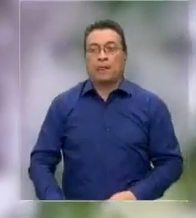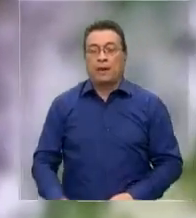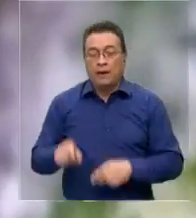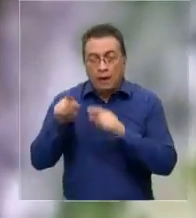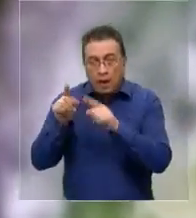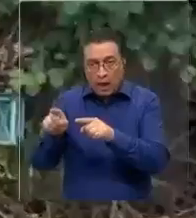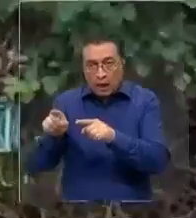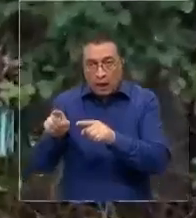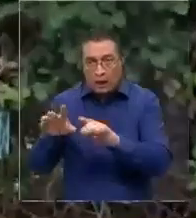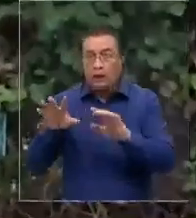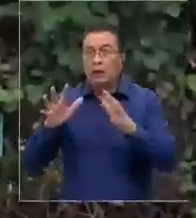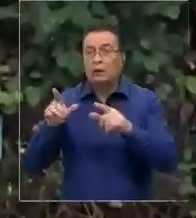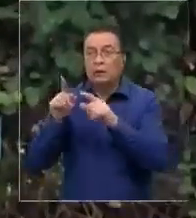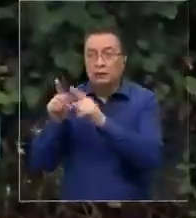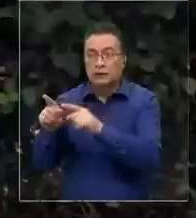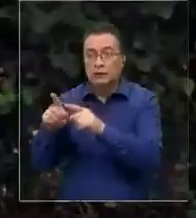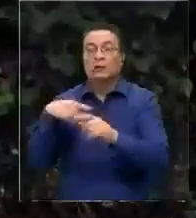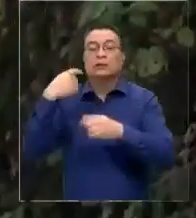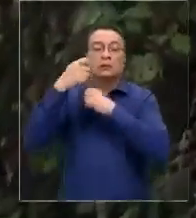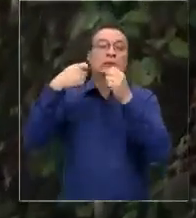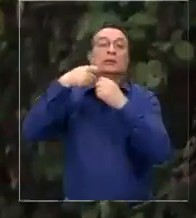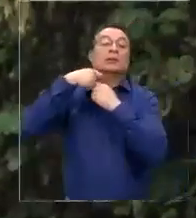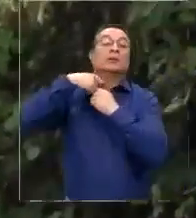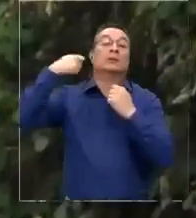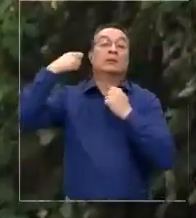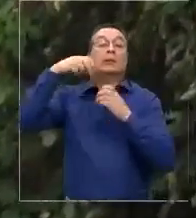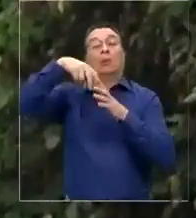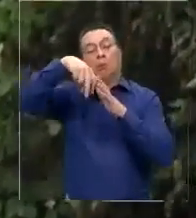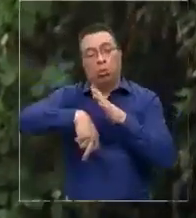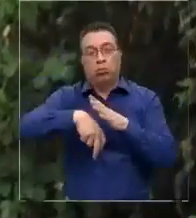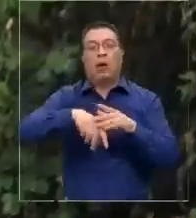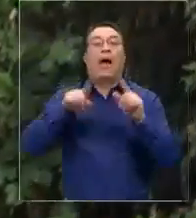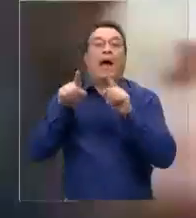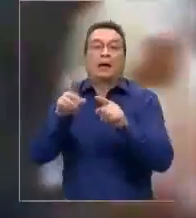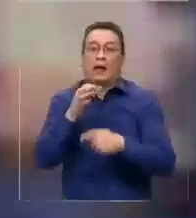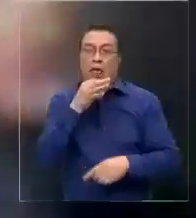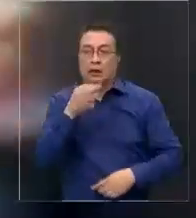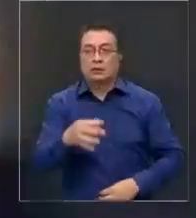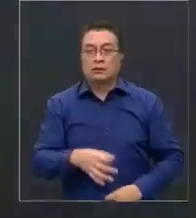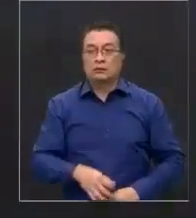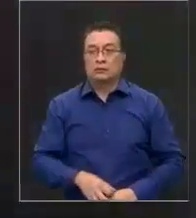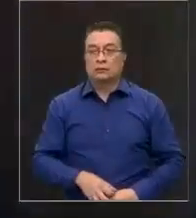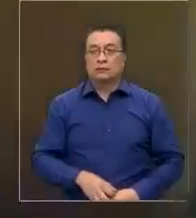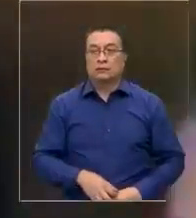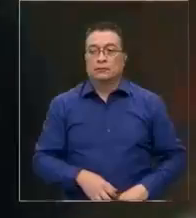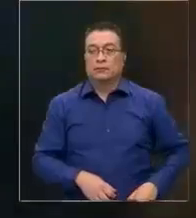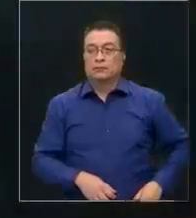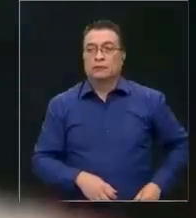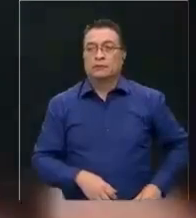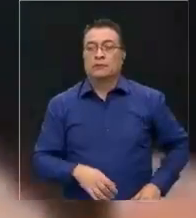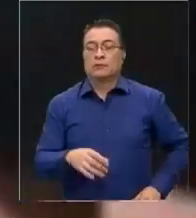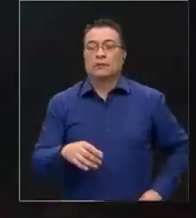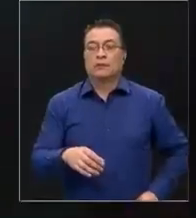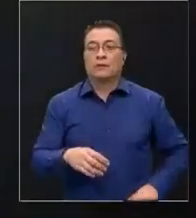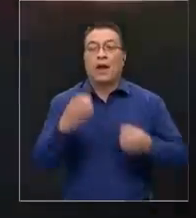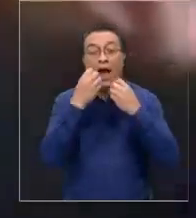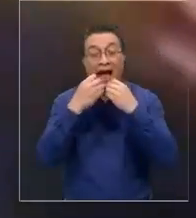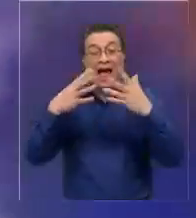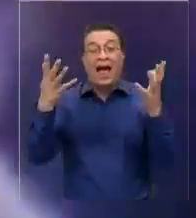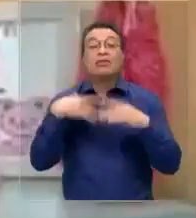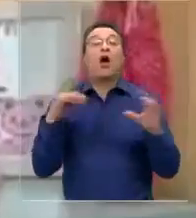Desde ahí supuestamente se amarró y se quitó la vida. Si nosotros hubiéramos